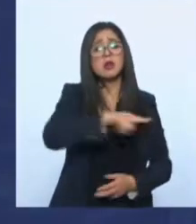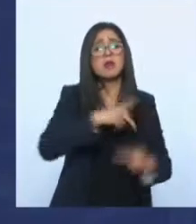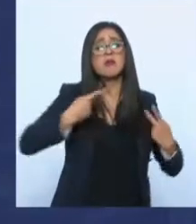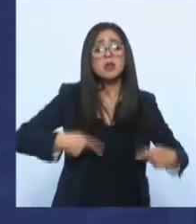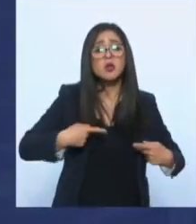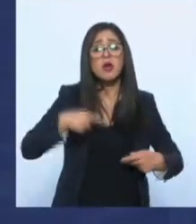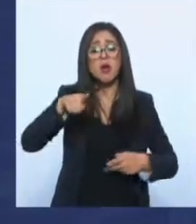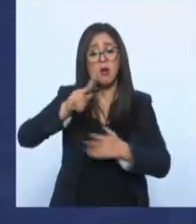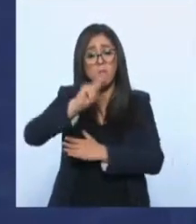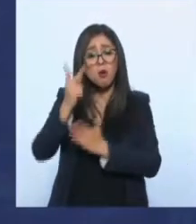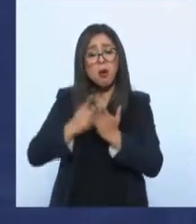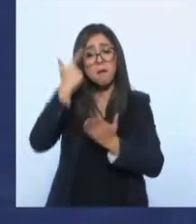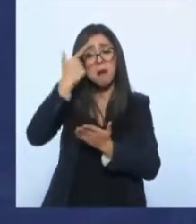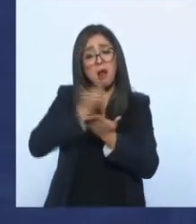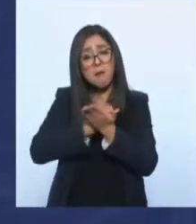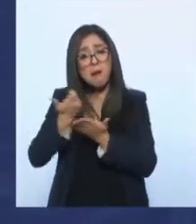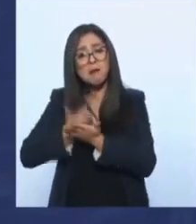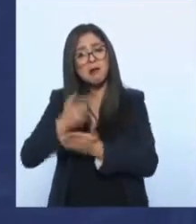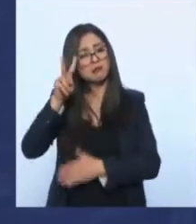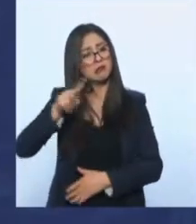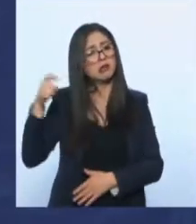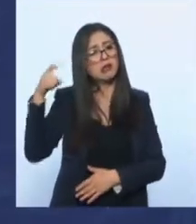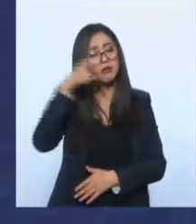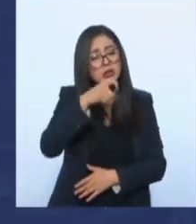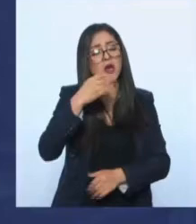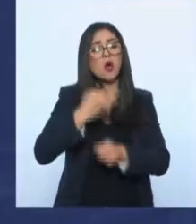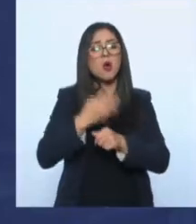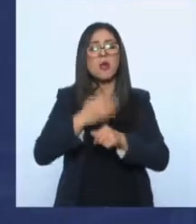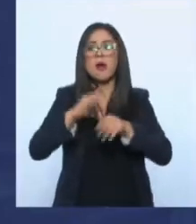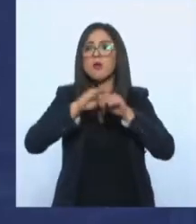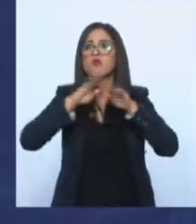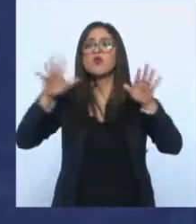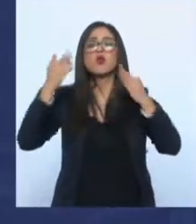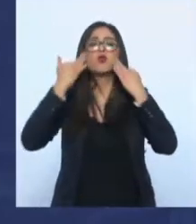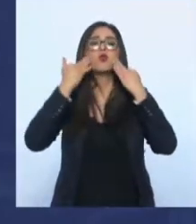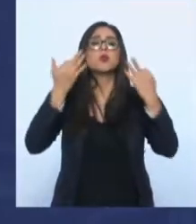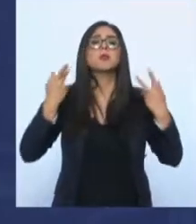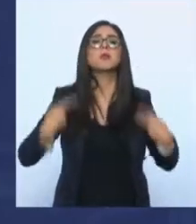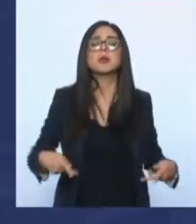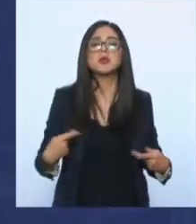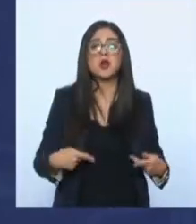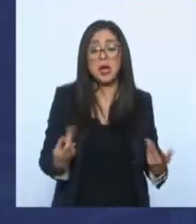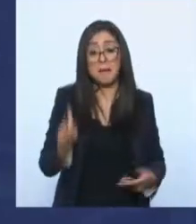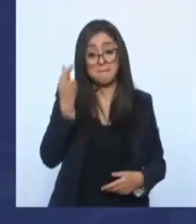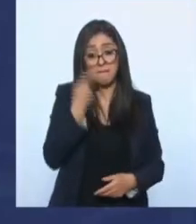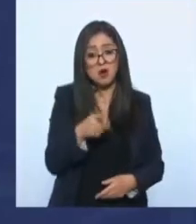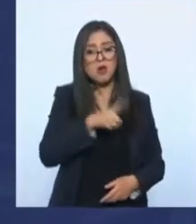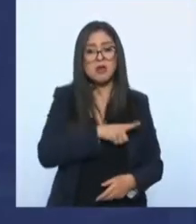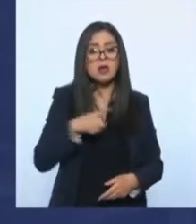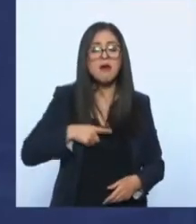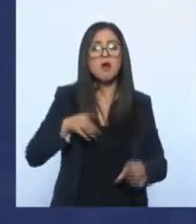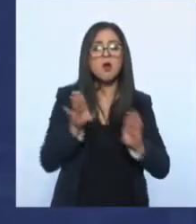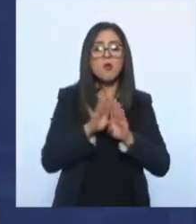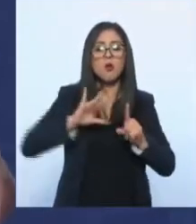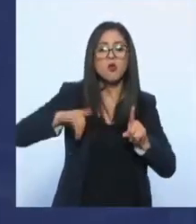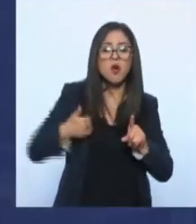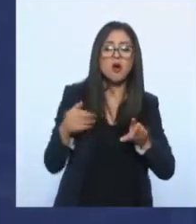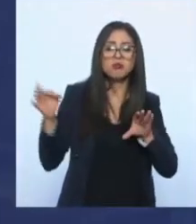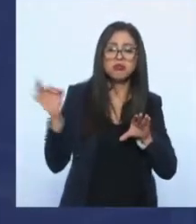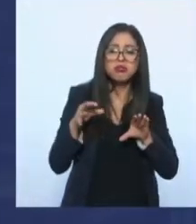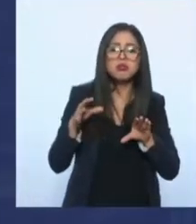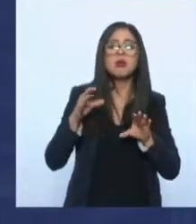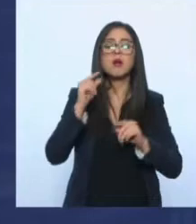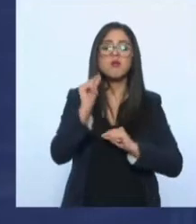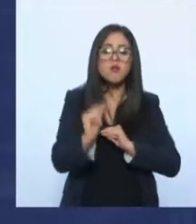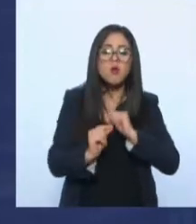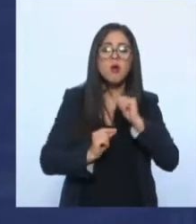de planes, pero están también en el mercado y son disponibles para todo mundo. Sin embargo, hay que tener sus reservas, porque también con el tiempo